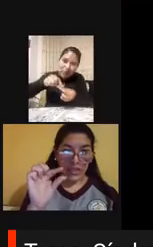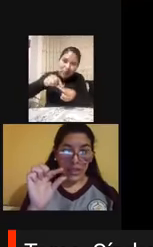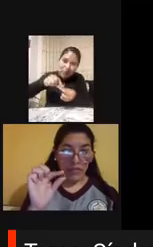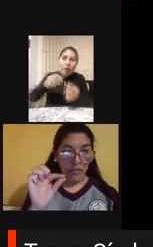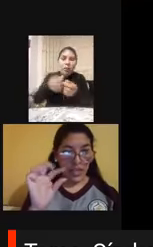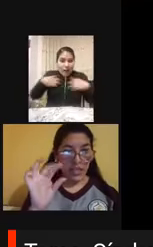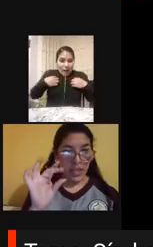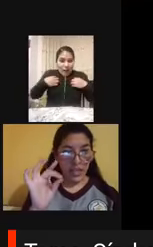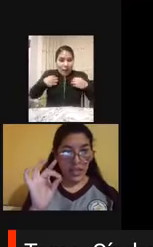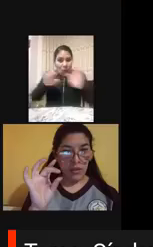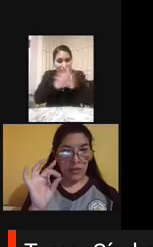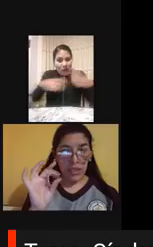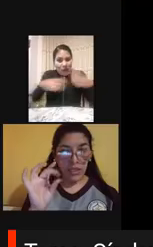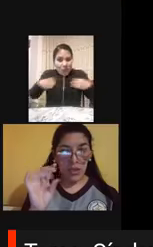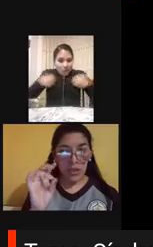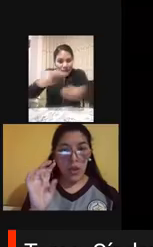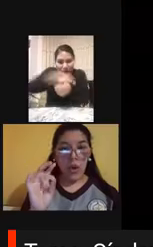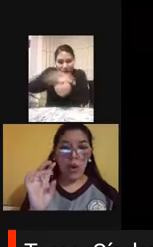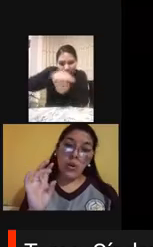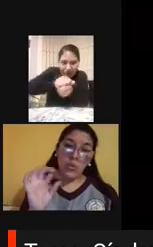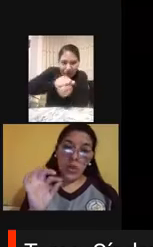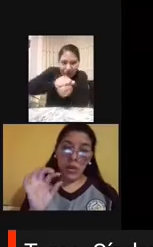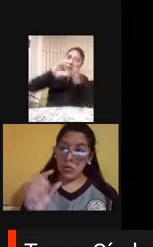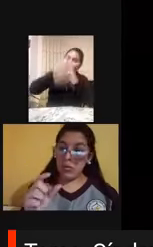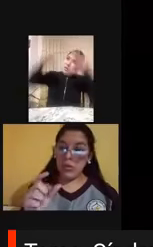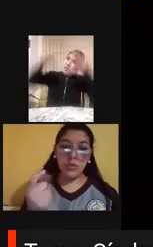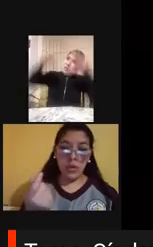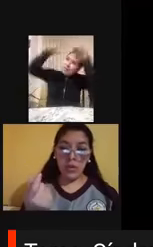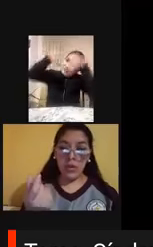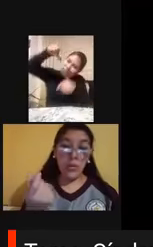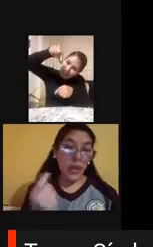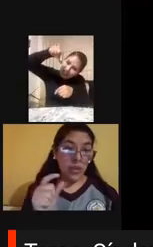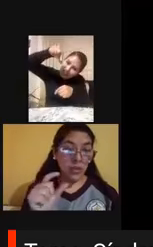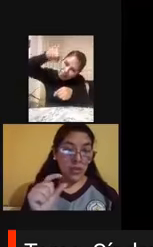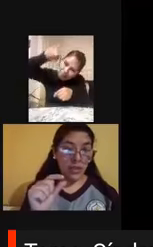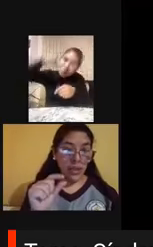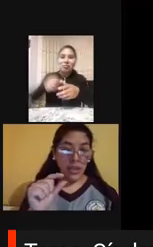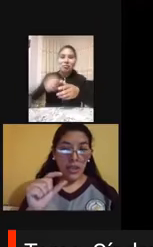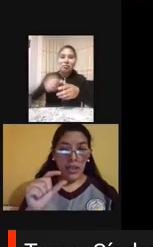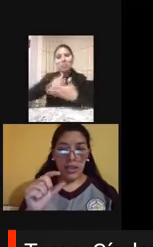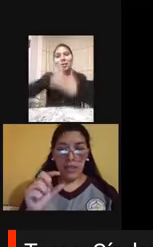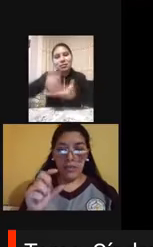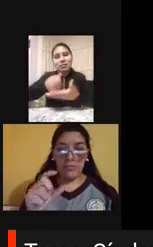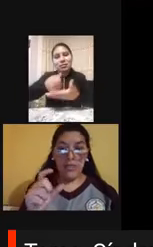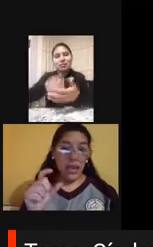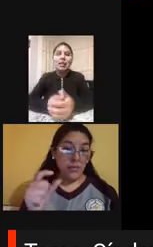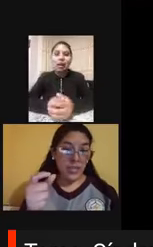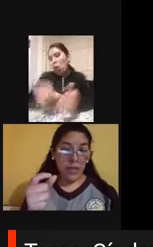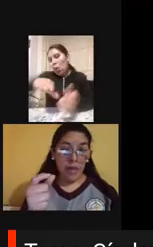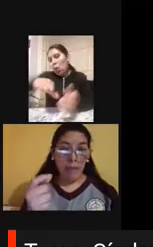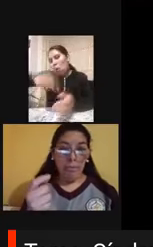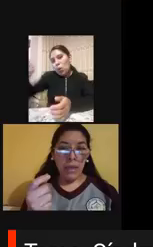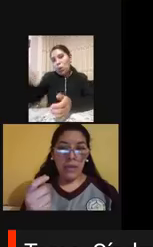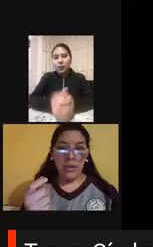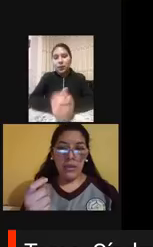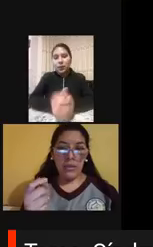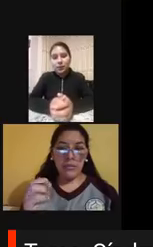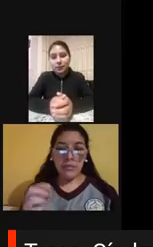poder hacer fuerza en los deditos o usar otros objetos que sean de la misma